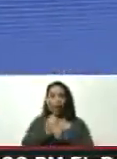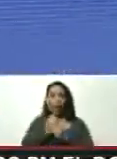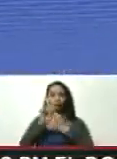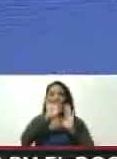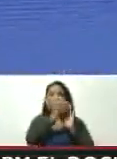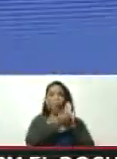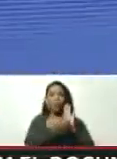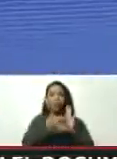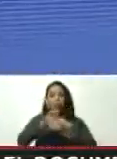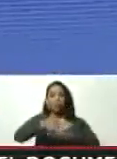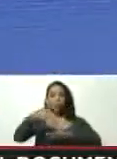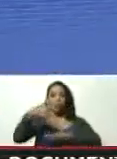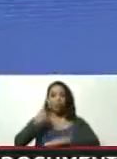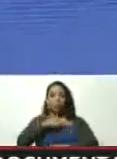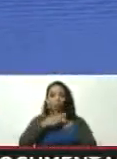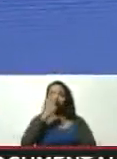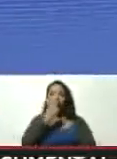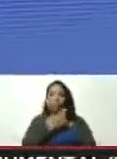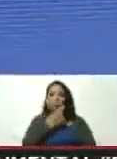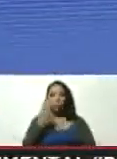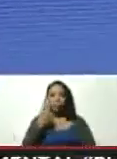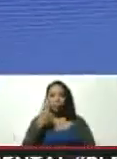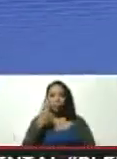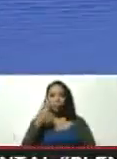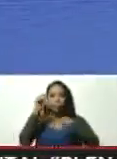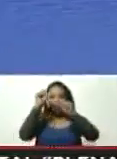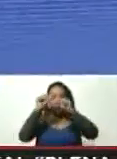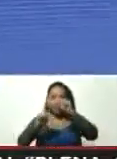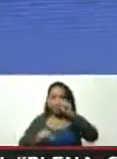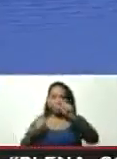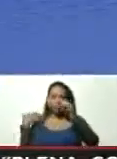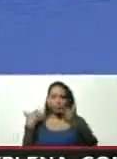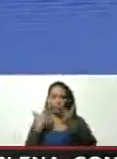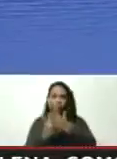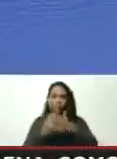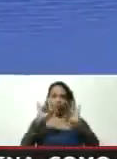sagrado. Nos comprometimos. Y revisar, presidente, estos 10 años,